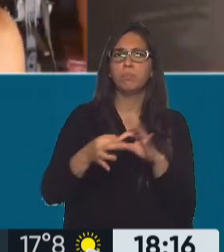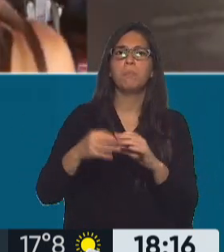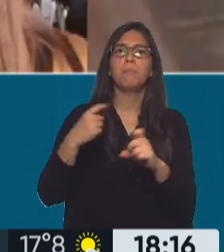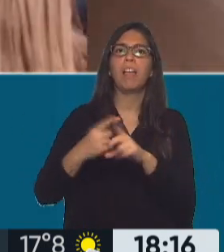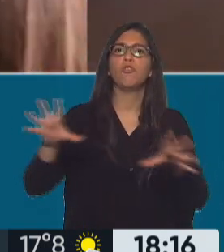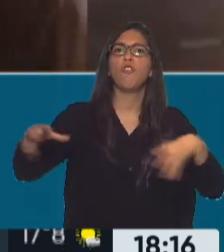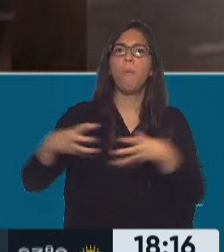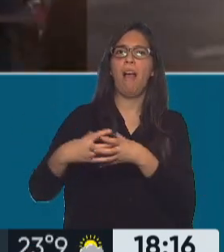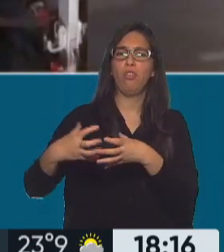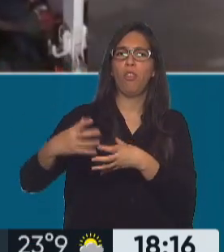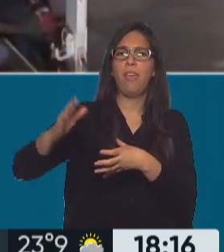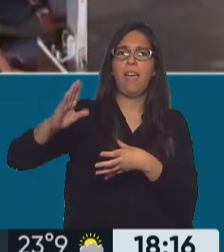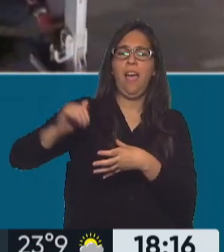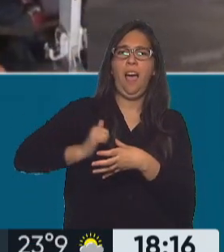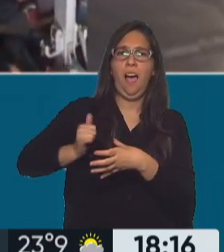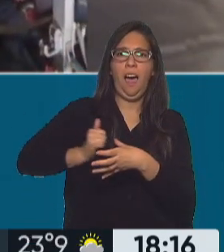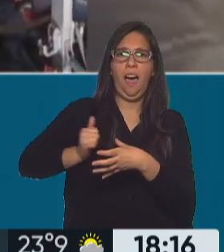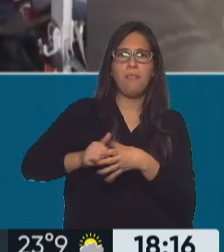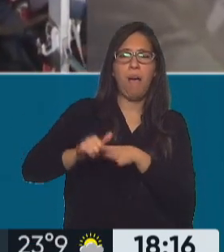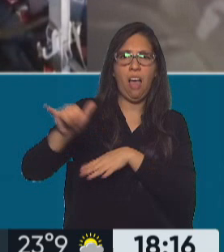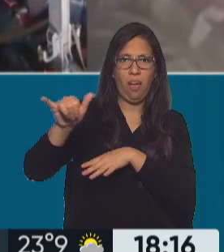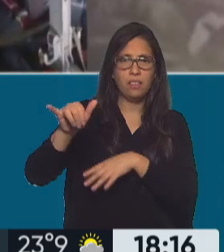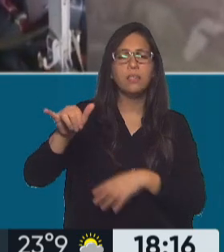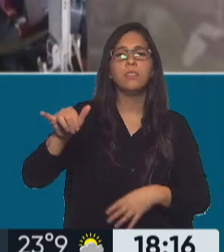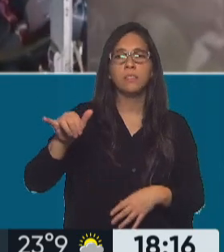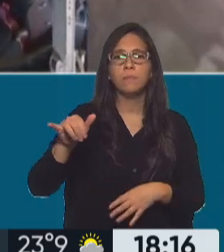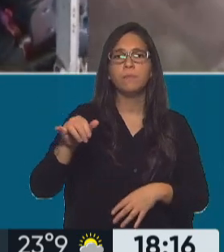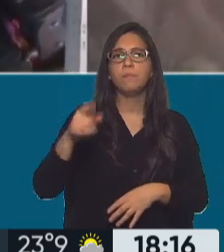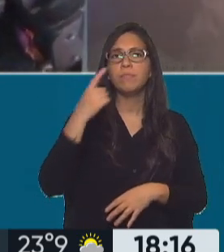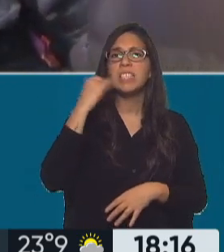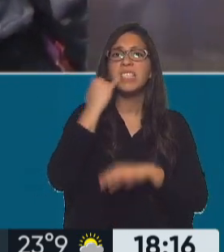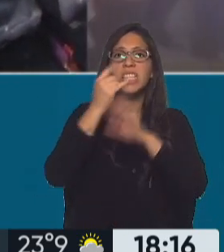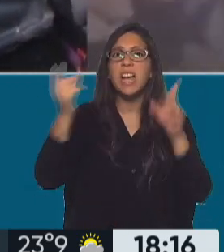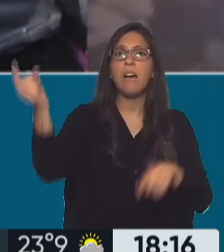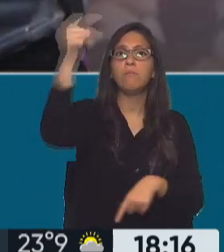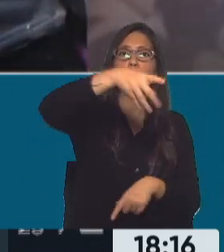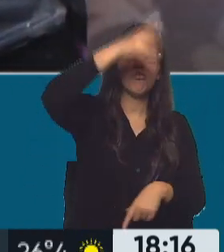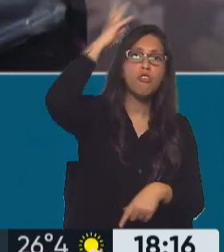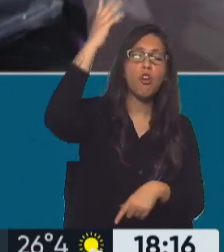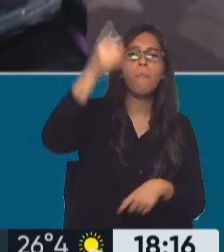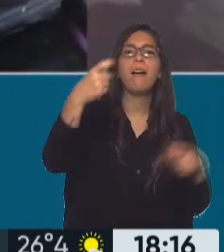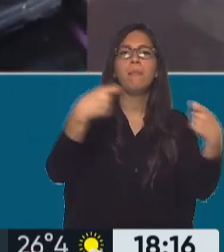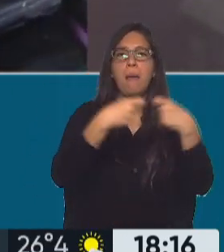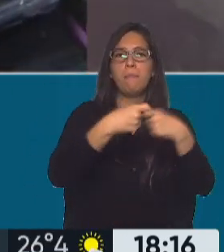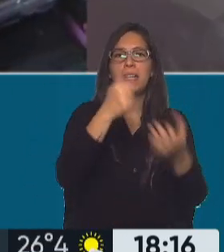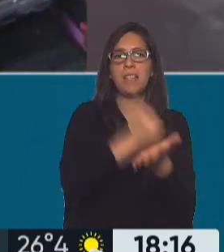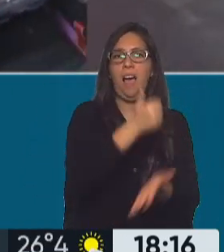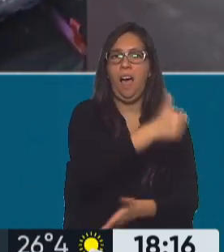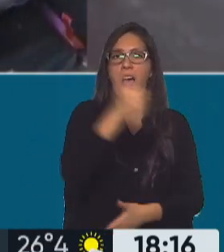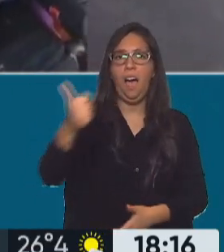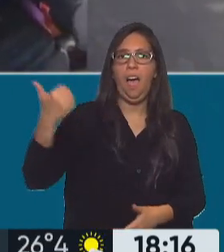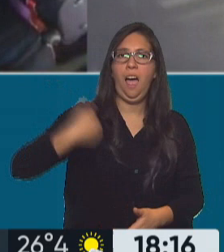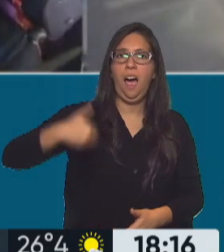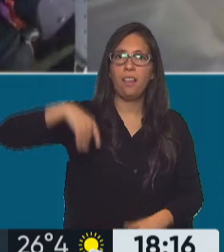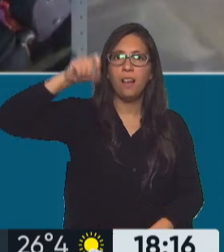Los ciudadanos argentinos, una vez en Italia, serán trasladados a nuestro país en aviones de nuestra aerolínea